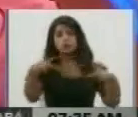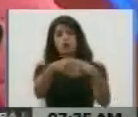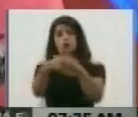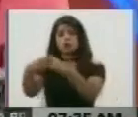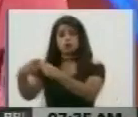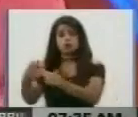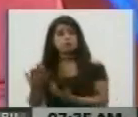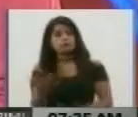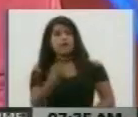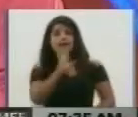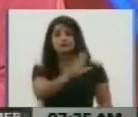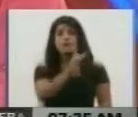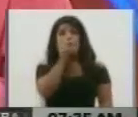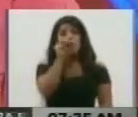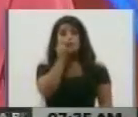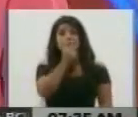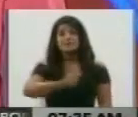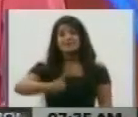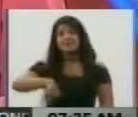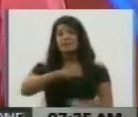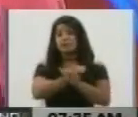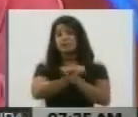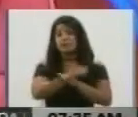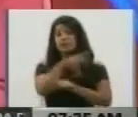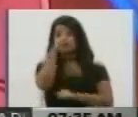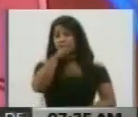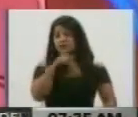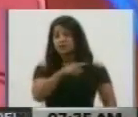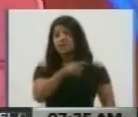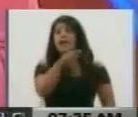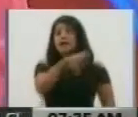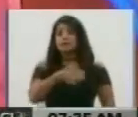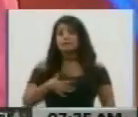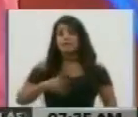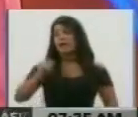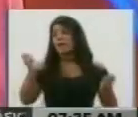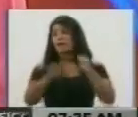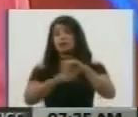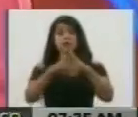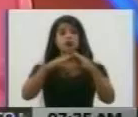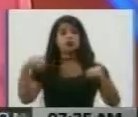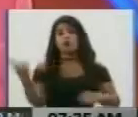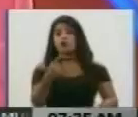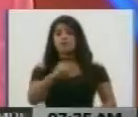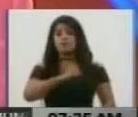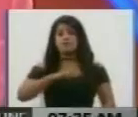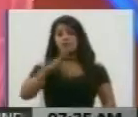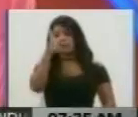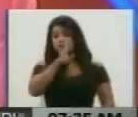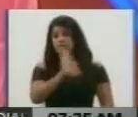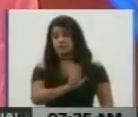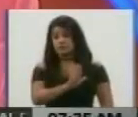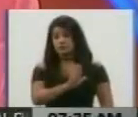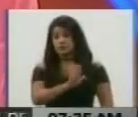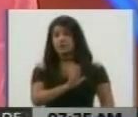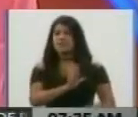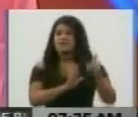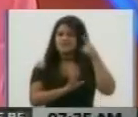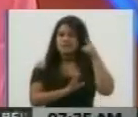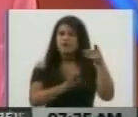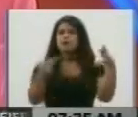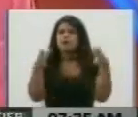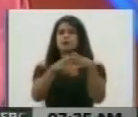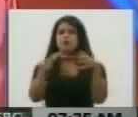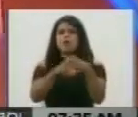apunta, por ejemplo, a la privatización de todo el sector de la infraestructura. Ese gobierno de derecha que se instaló tras la separación temporal